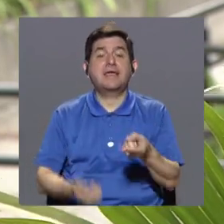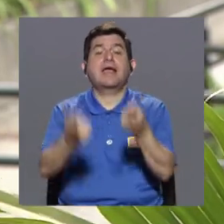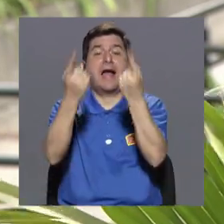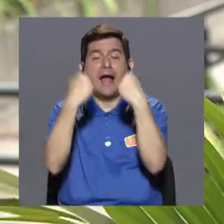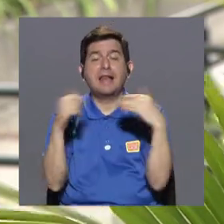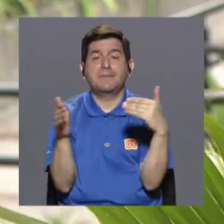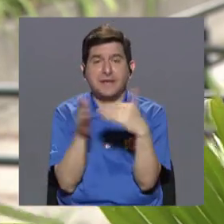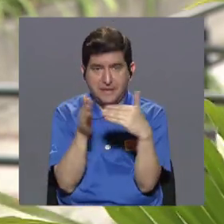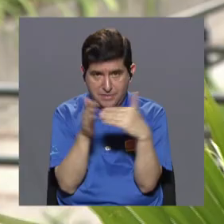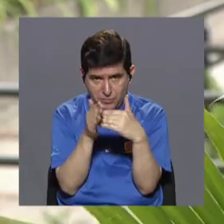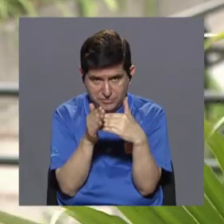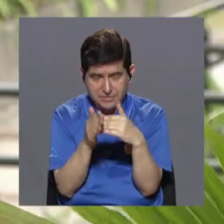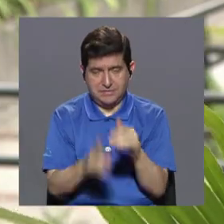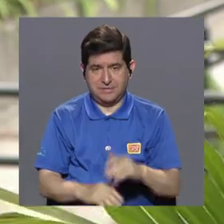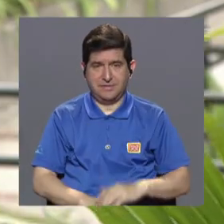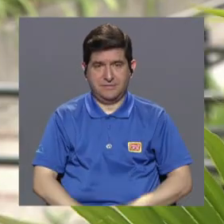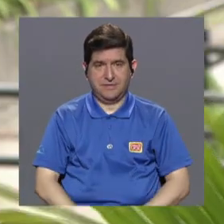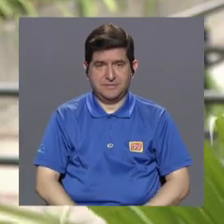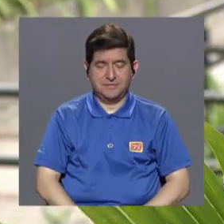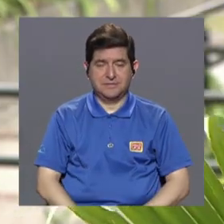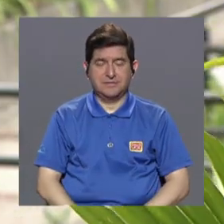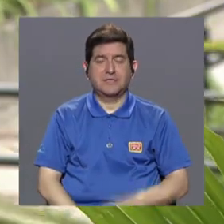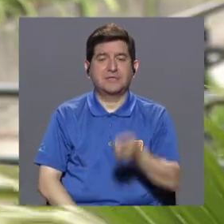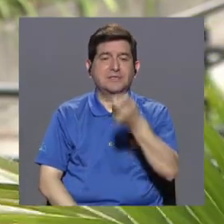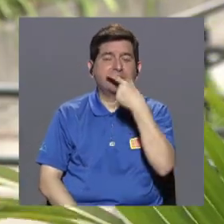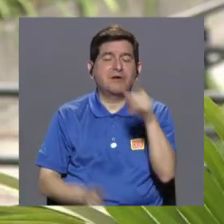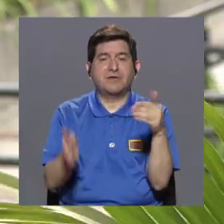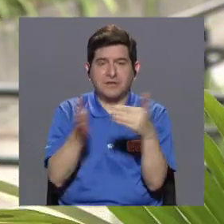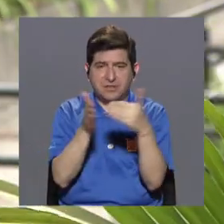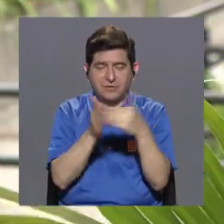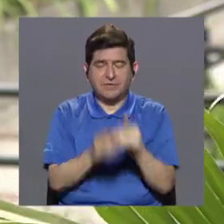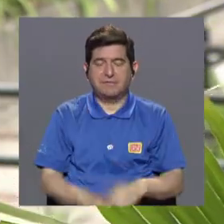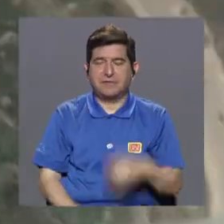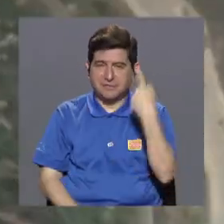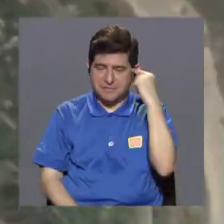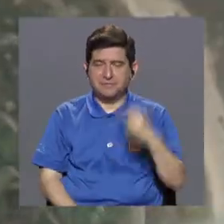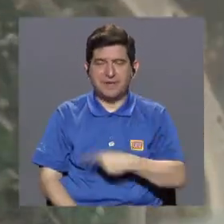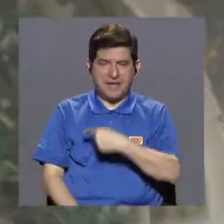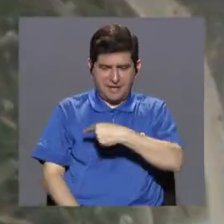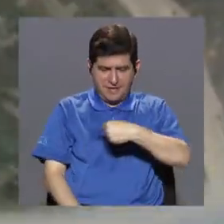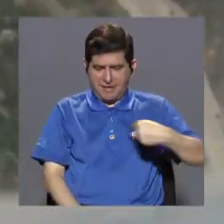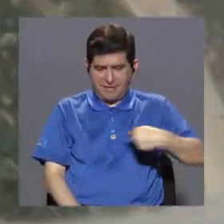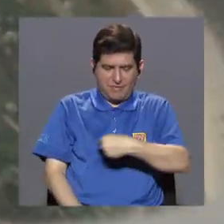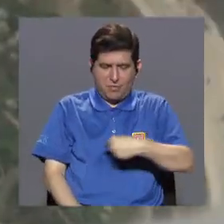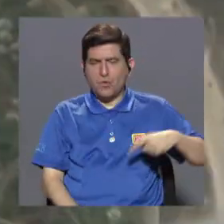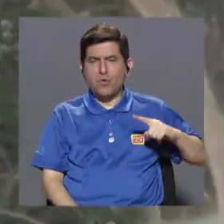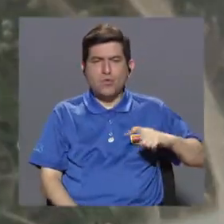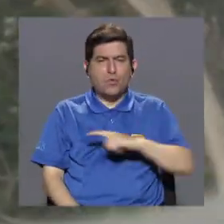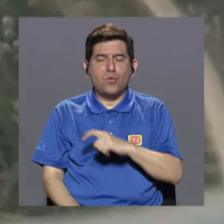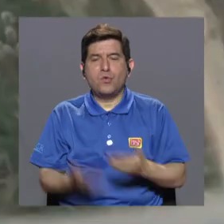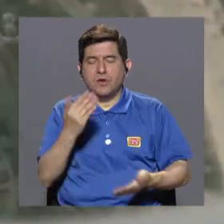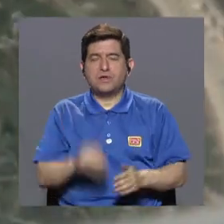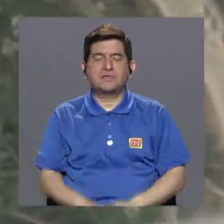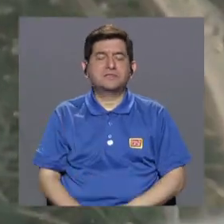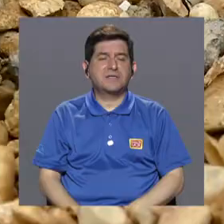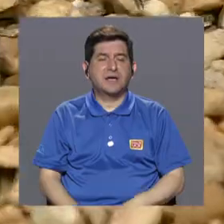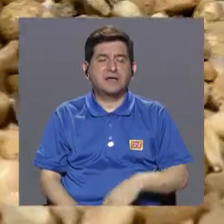recién darle tableta también para parásitos intestinales, porque por ejemplo, tomaron agua de otros